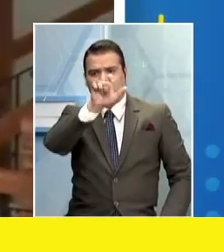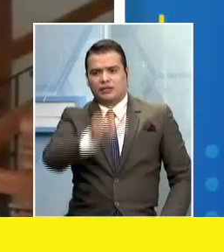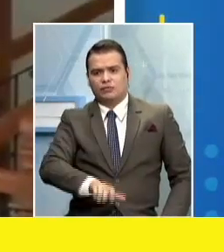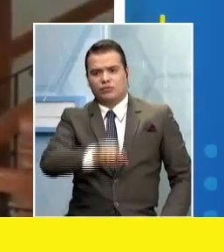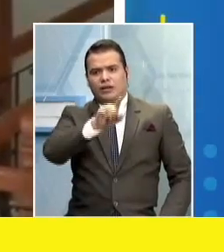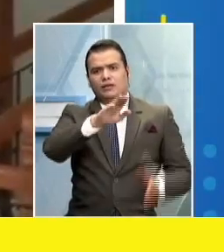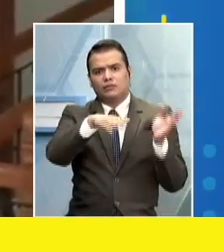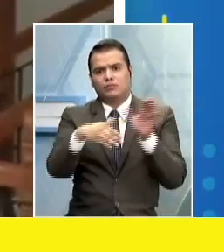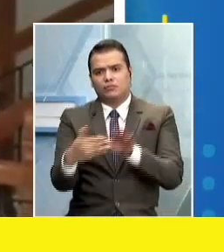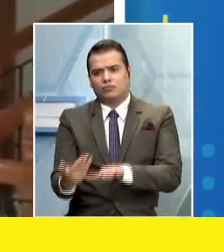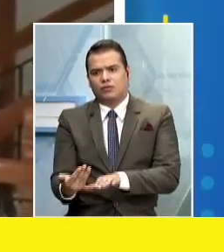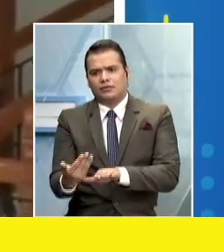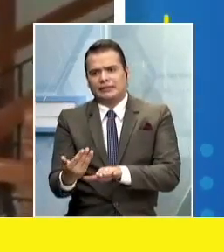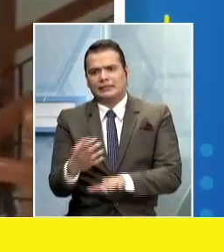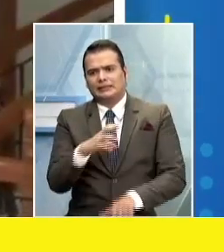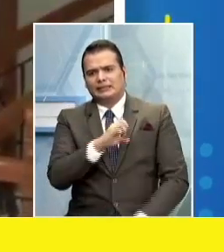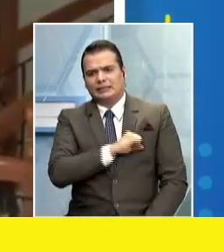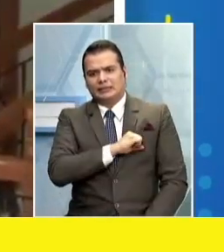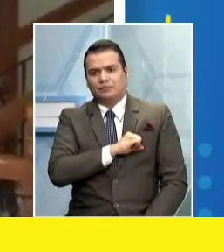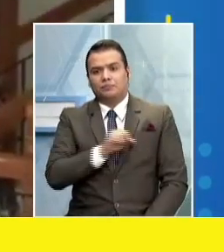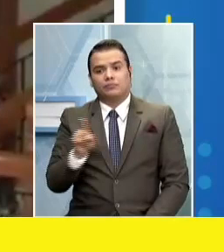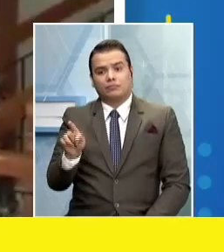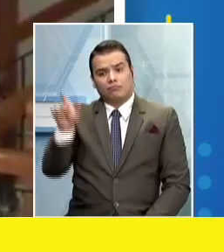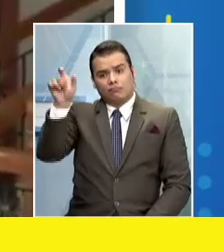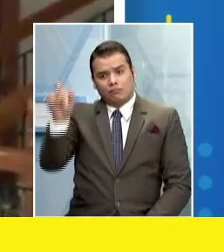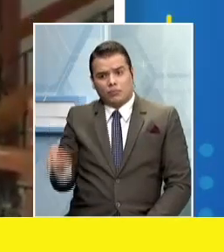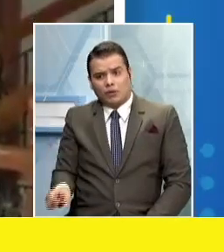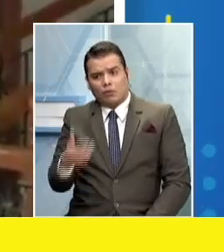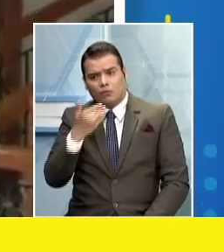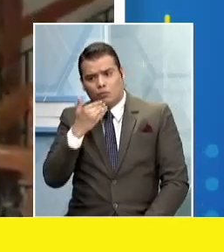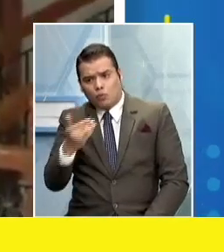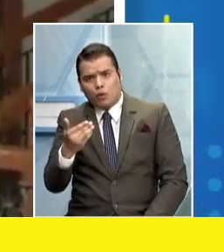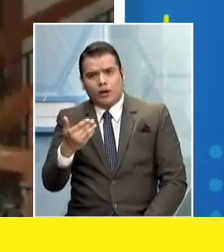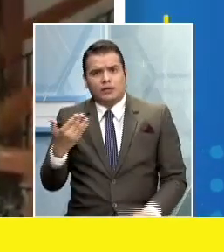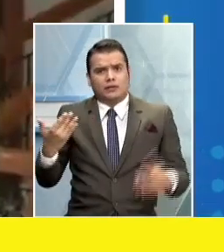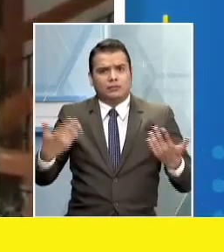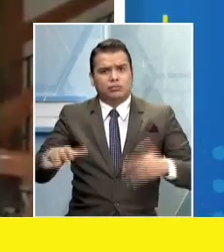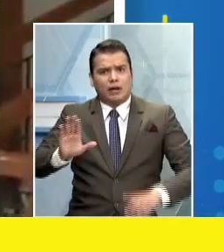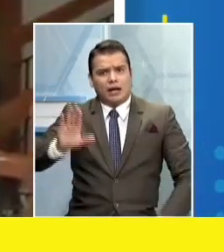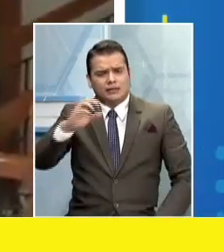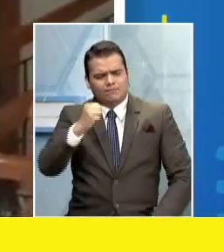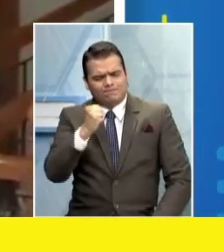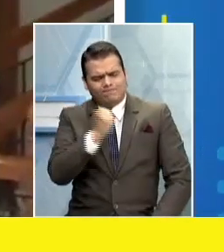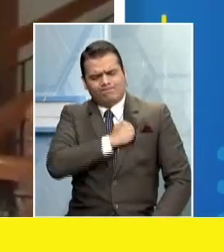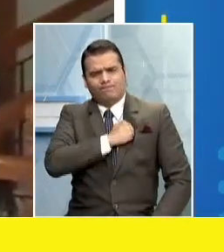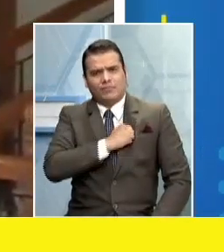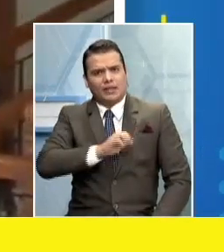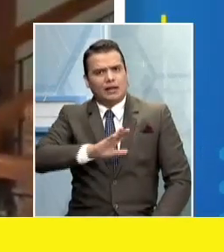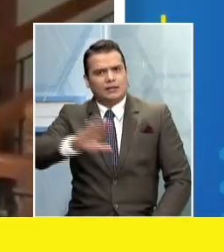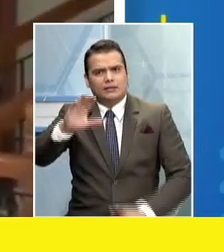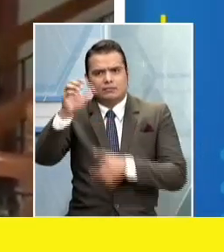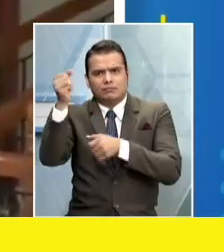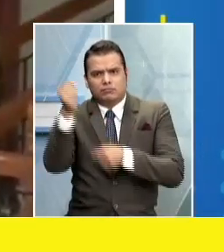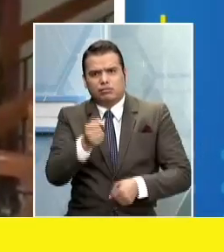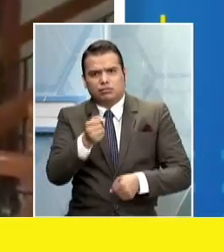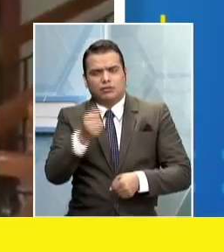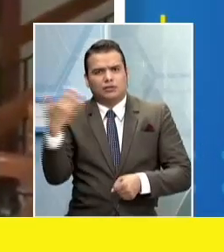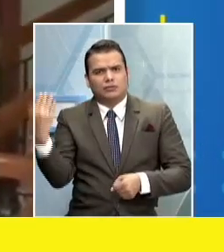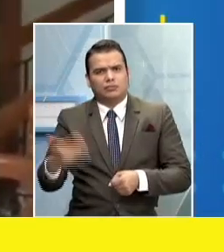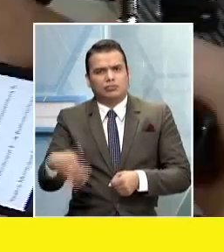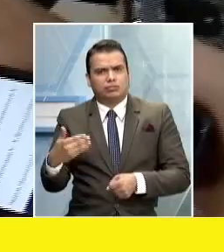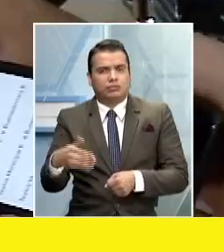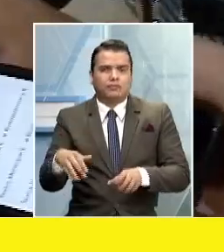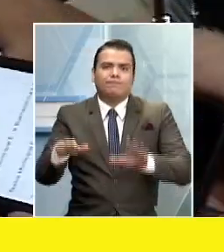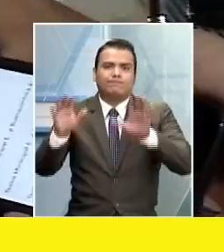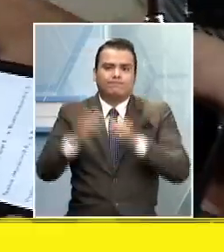Holmes por su don de gentes, por su señorío y sobre todo por el inmenso amor que siempre tuvo para servirle con honradez a